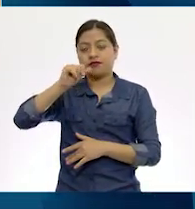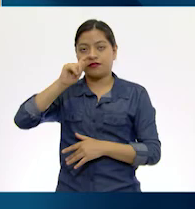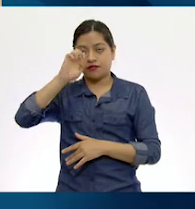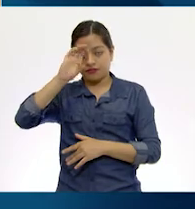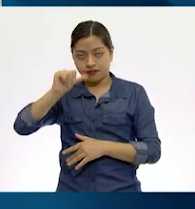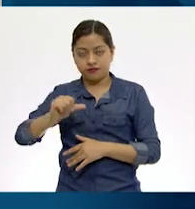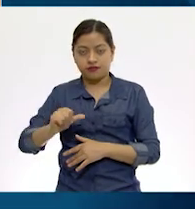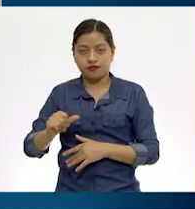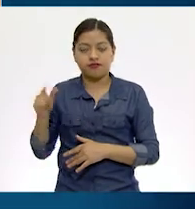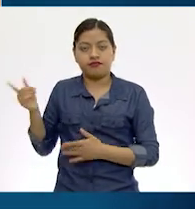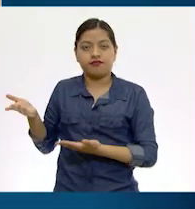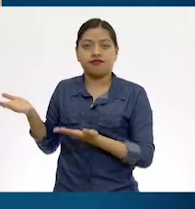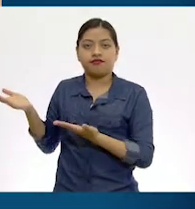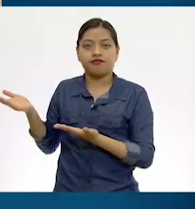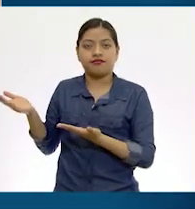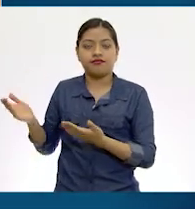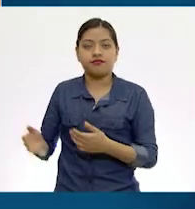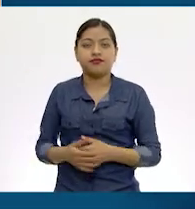mediateca.ina.gov.mx.